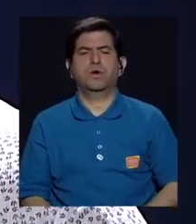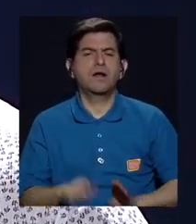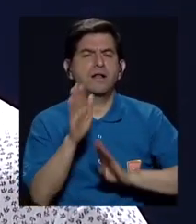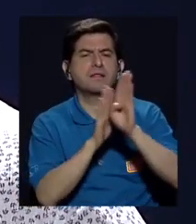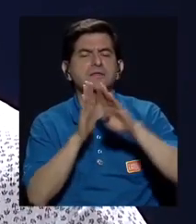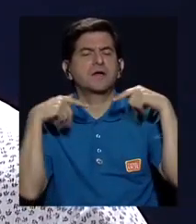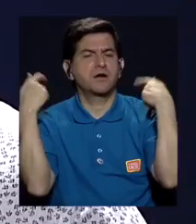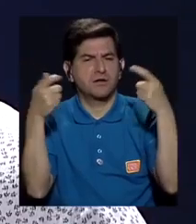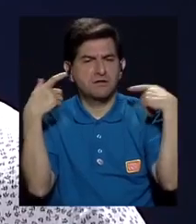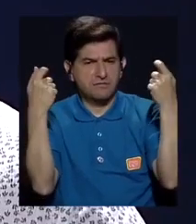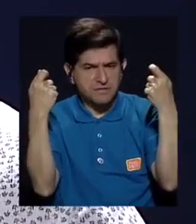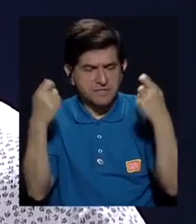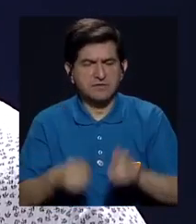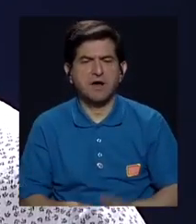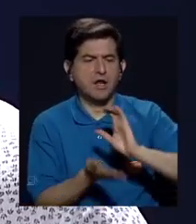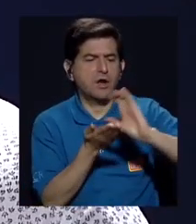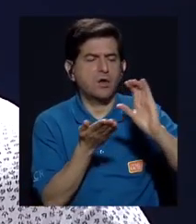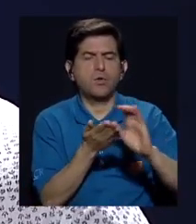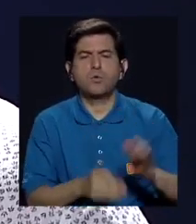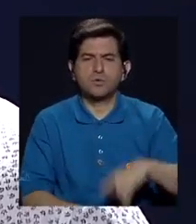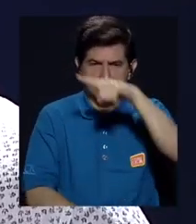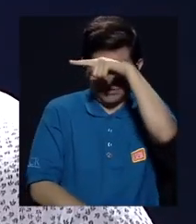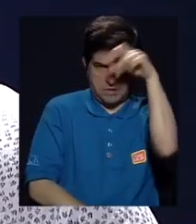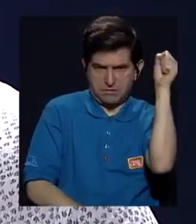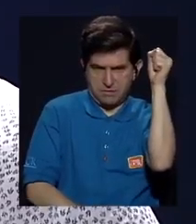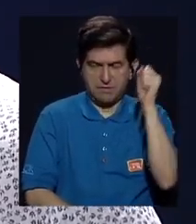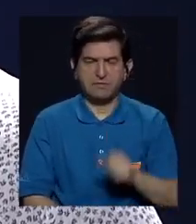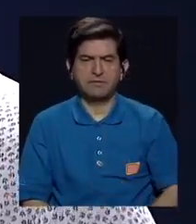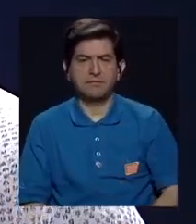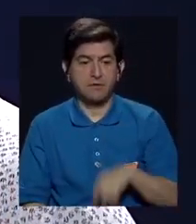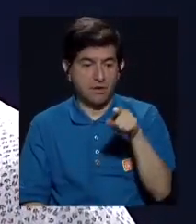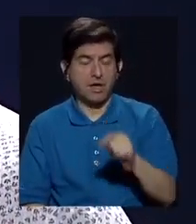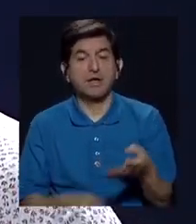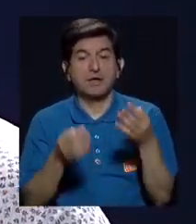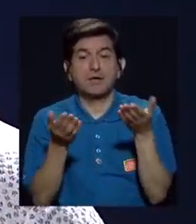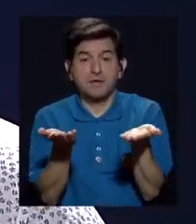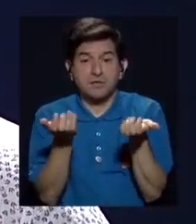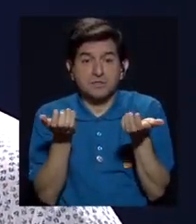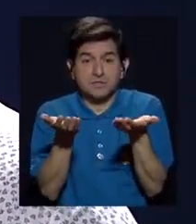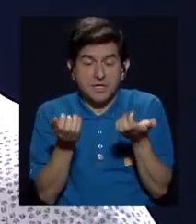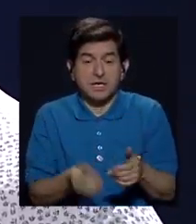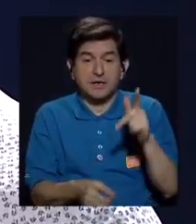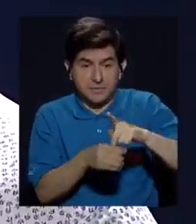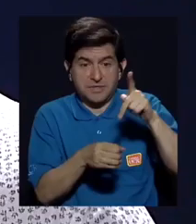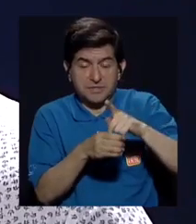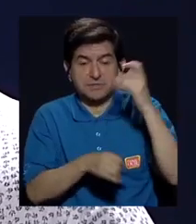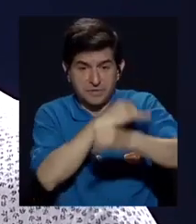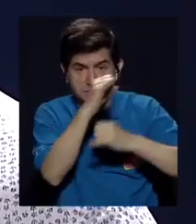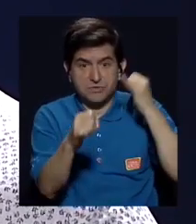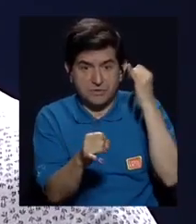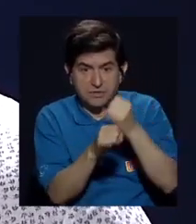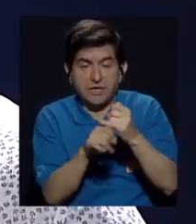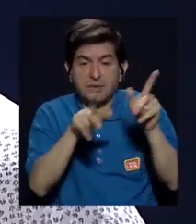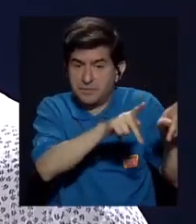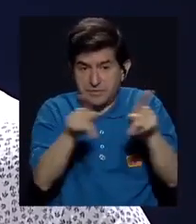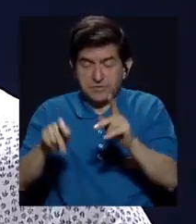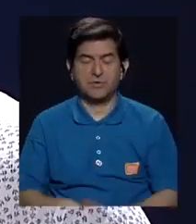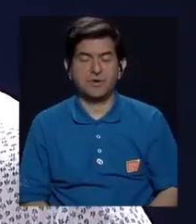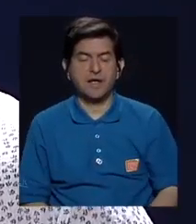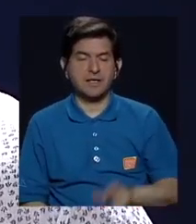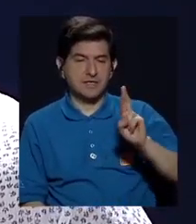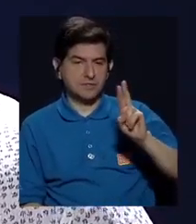desarrolla festivales, cursos de verano, que son pretendidos a nivel internacional. En el caso de